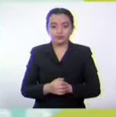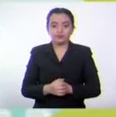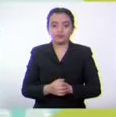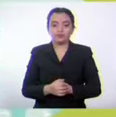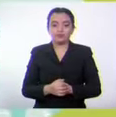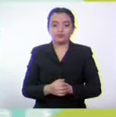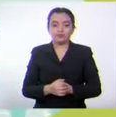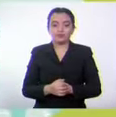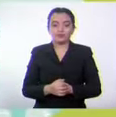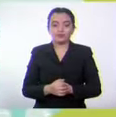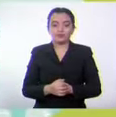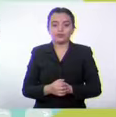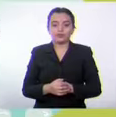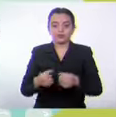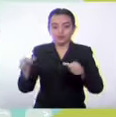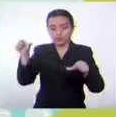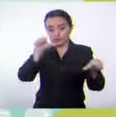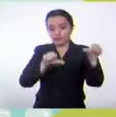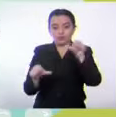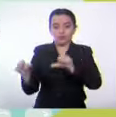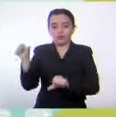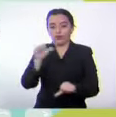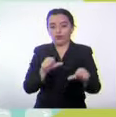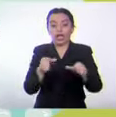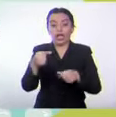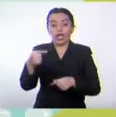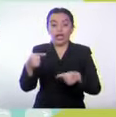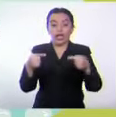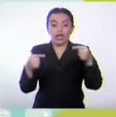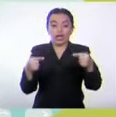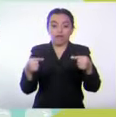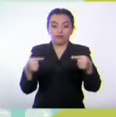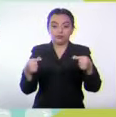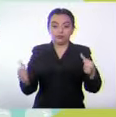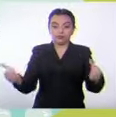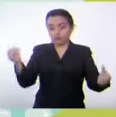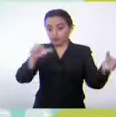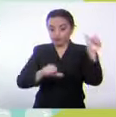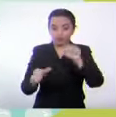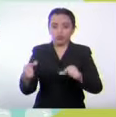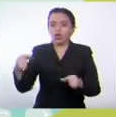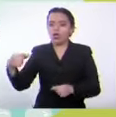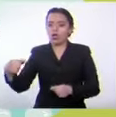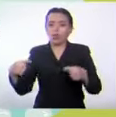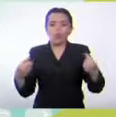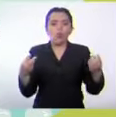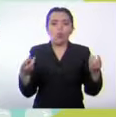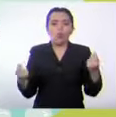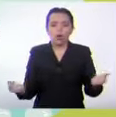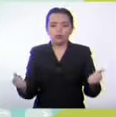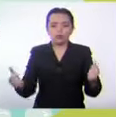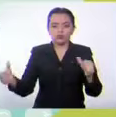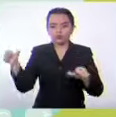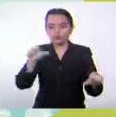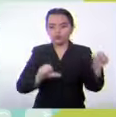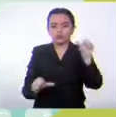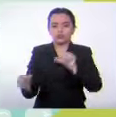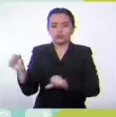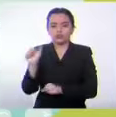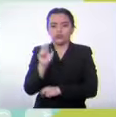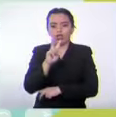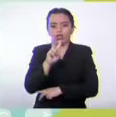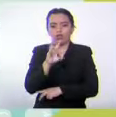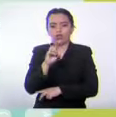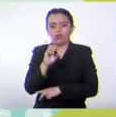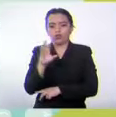Calcular los gramos de soluto necesarios para preparar 200 gramos de disolución de carbono